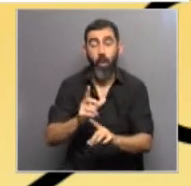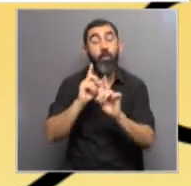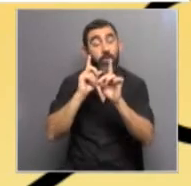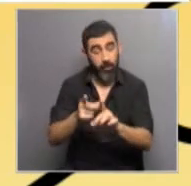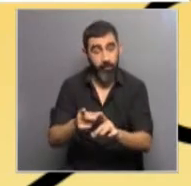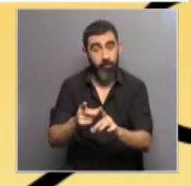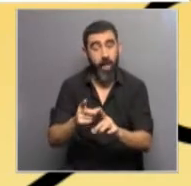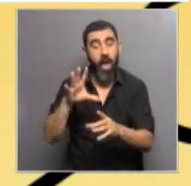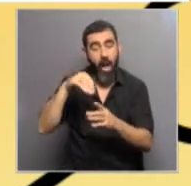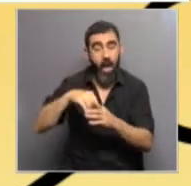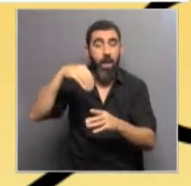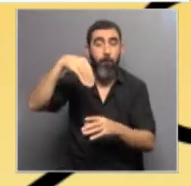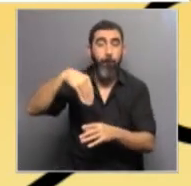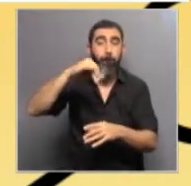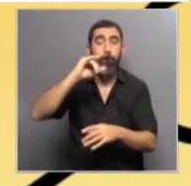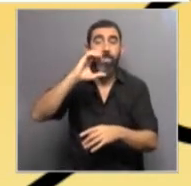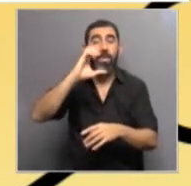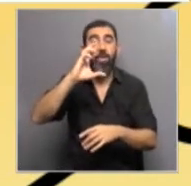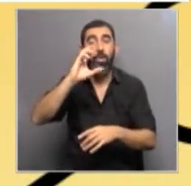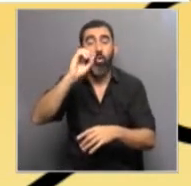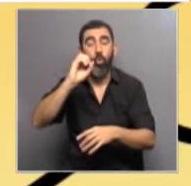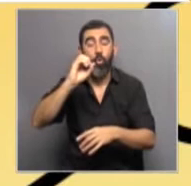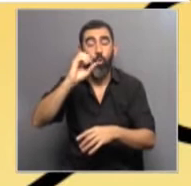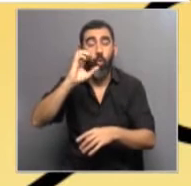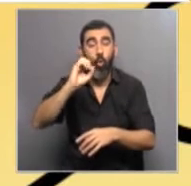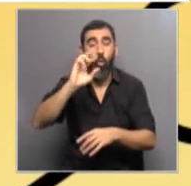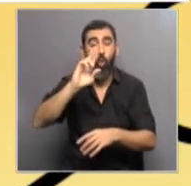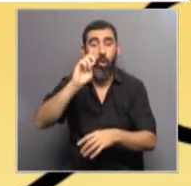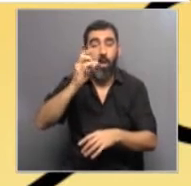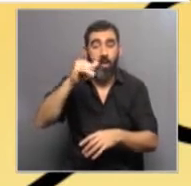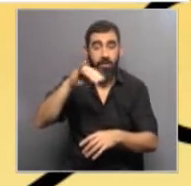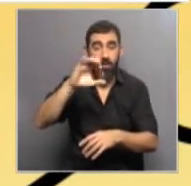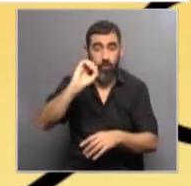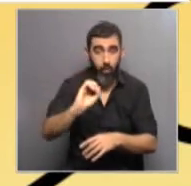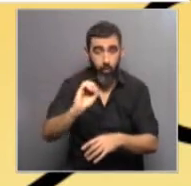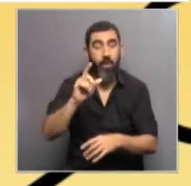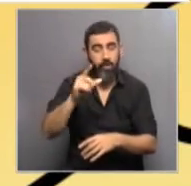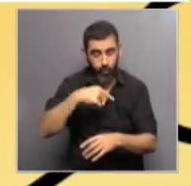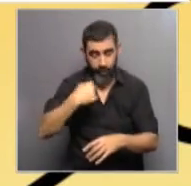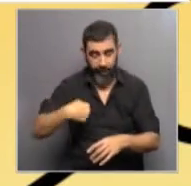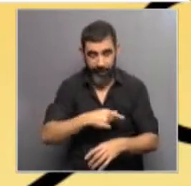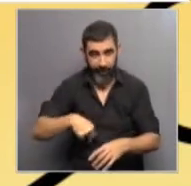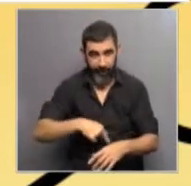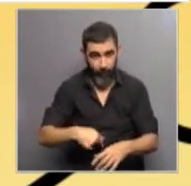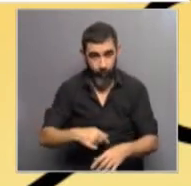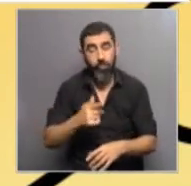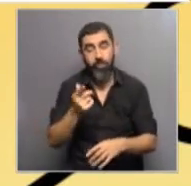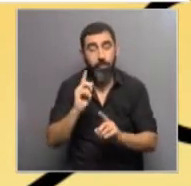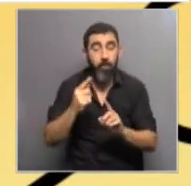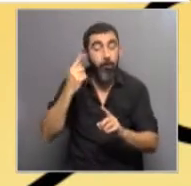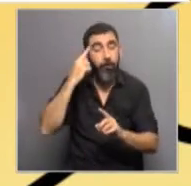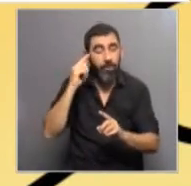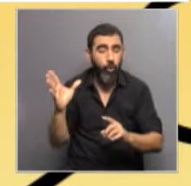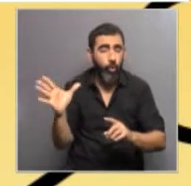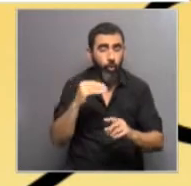también contenedores de microorganismos, y eso es lo que llamamos la microbiota intestinal o el microbioma, pero tenemos que considerar que